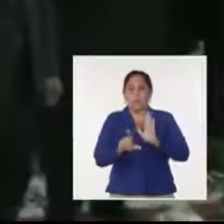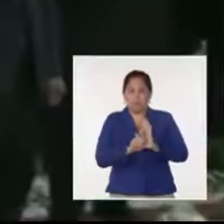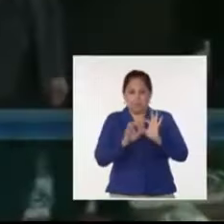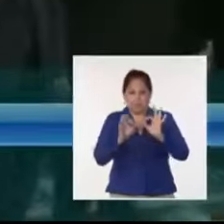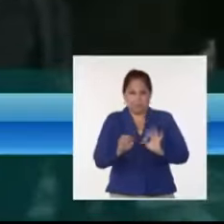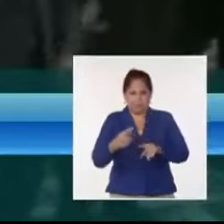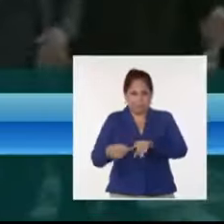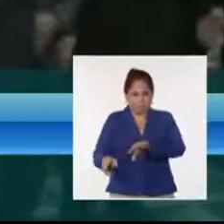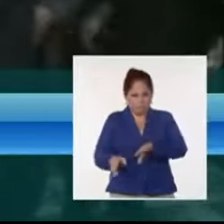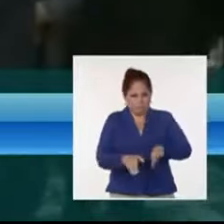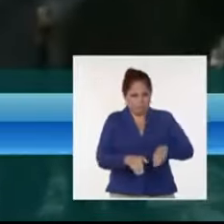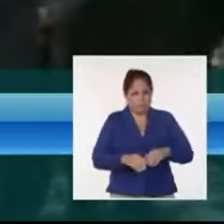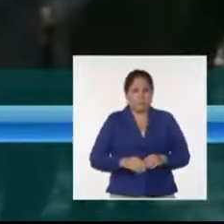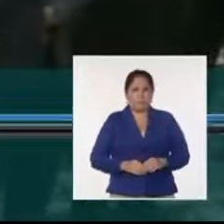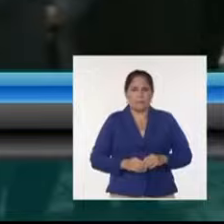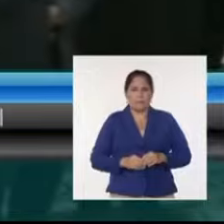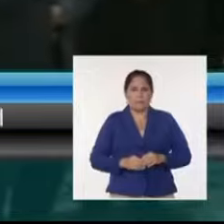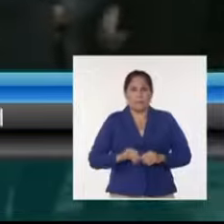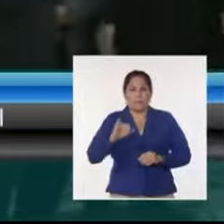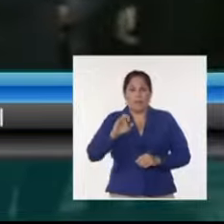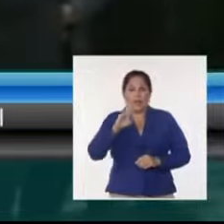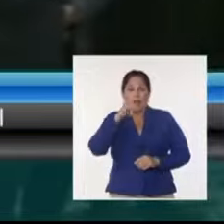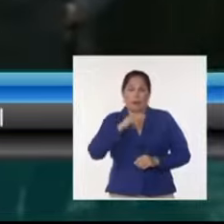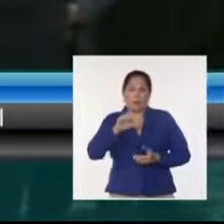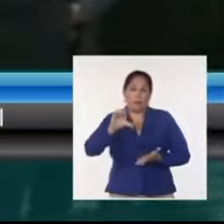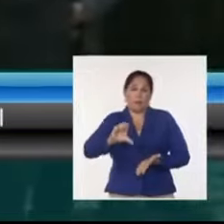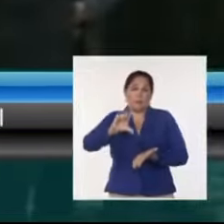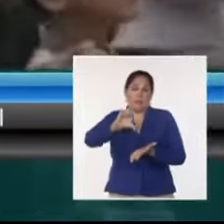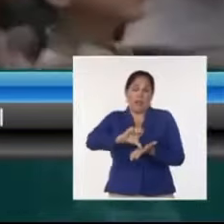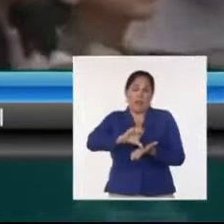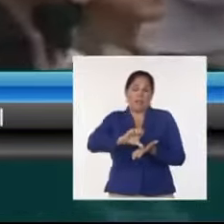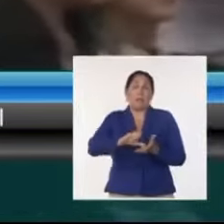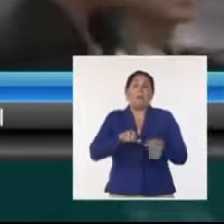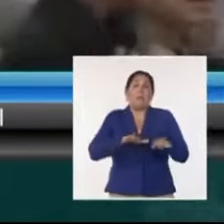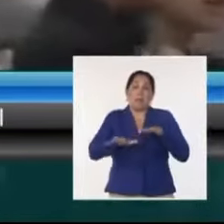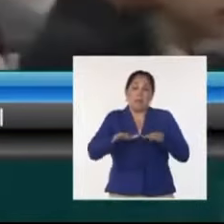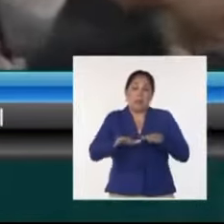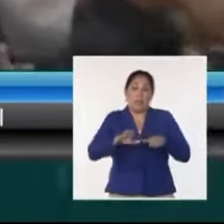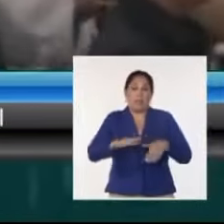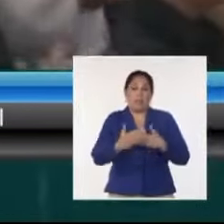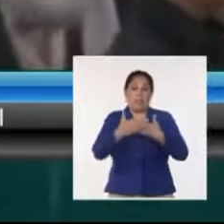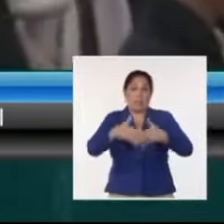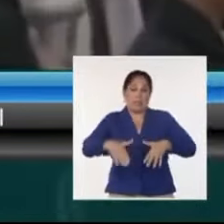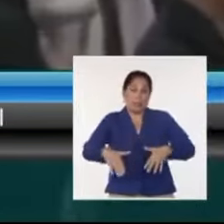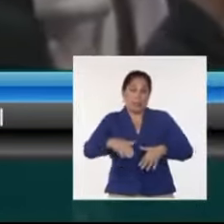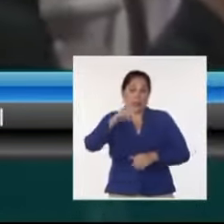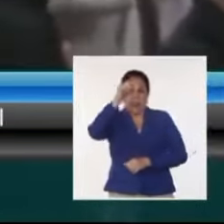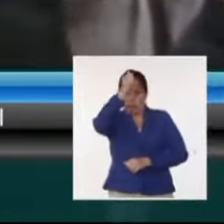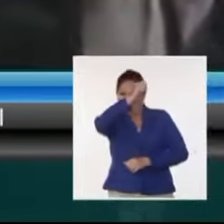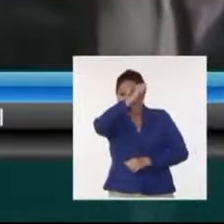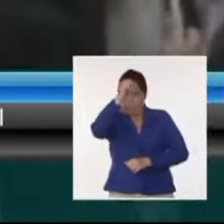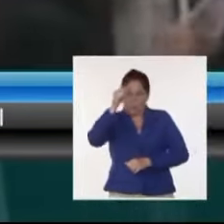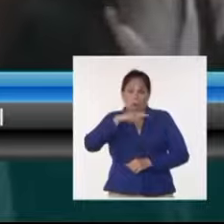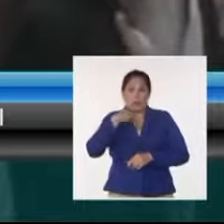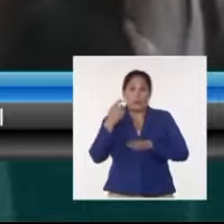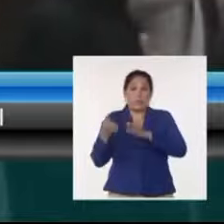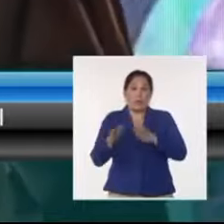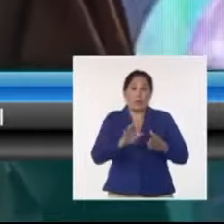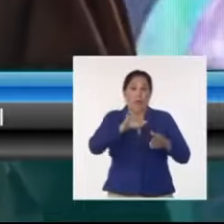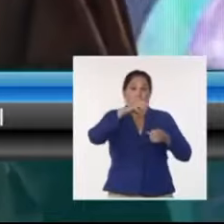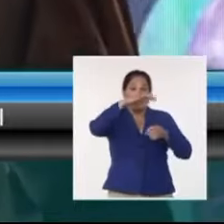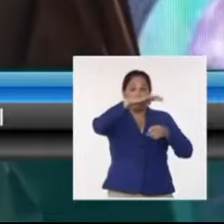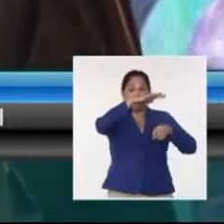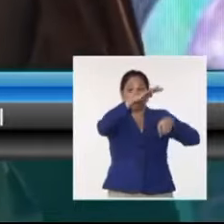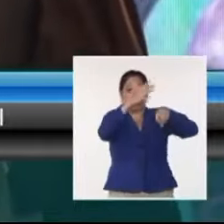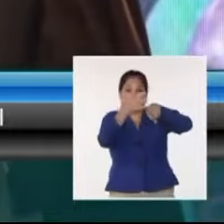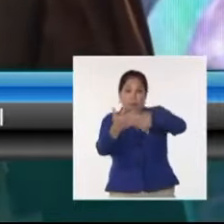proceso Irán prepara ceremonia de homenaje al presidente Ibrahim raisi fallecido este domingo en un accidente de helicóptero la